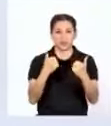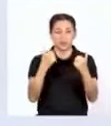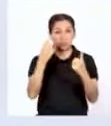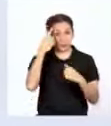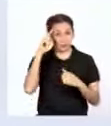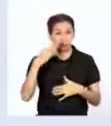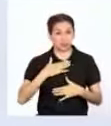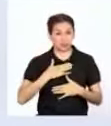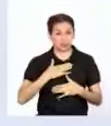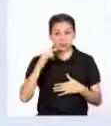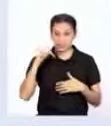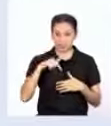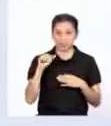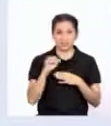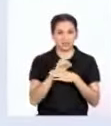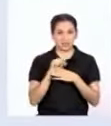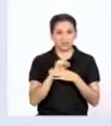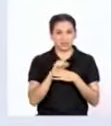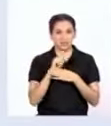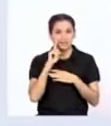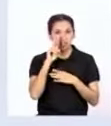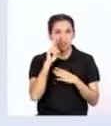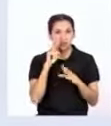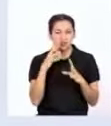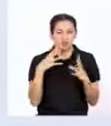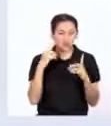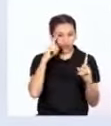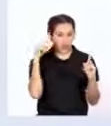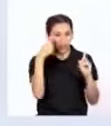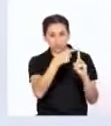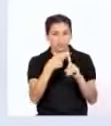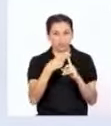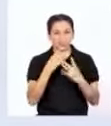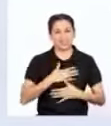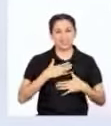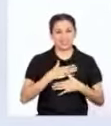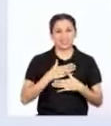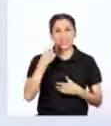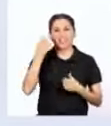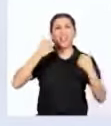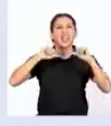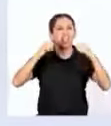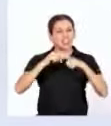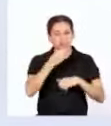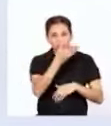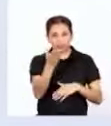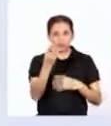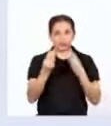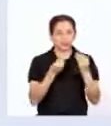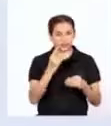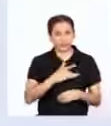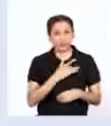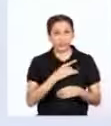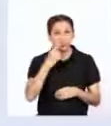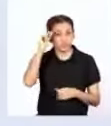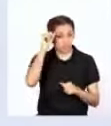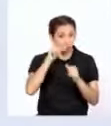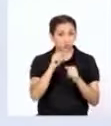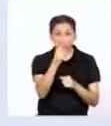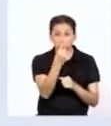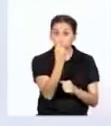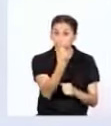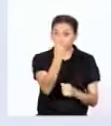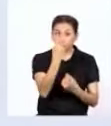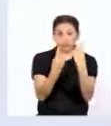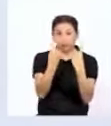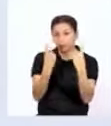muy bien. Para mí, este ejercicio es un reto y es muy entretenido. ¿Qué les pareció a ustedes? Recuerden que cada uno es